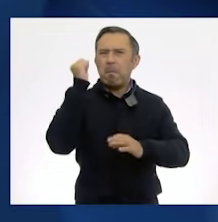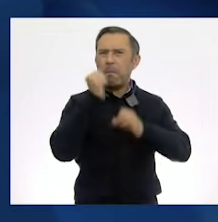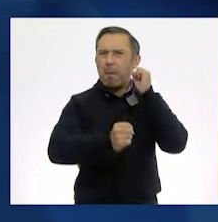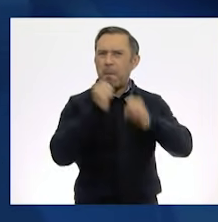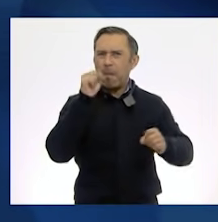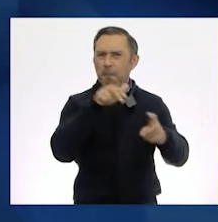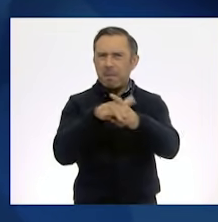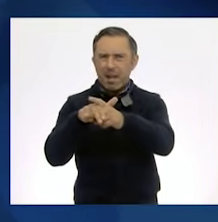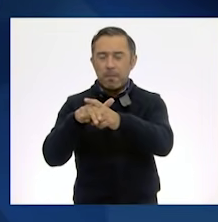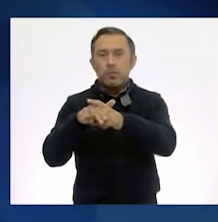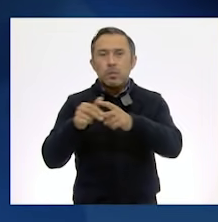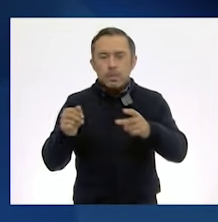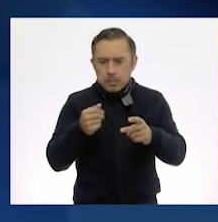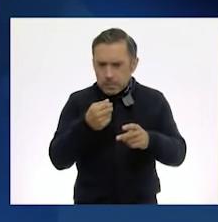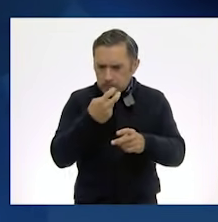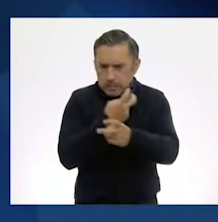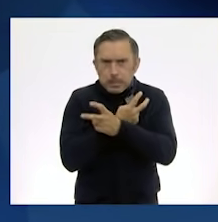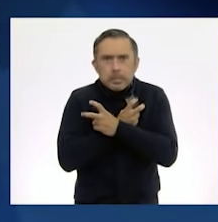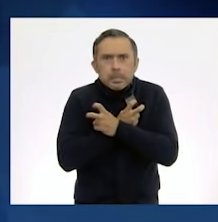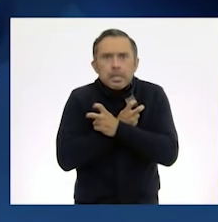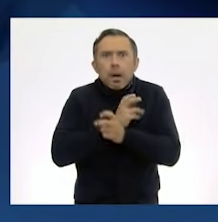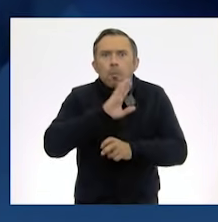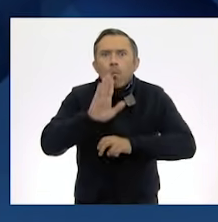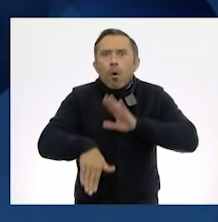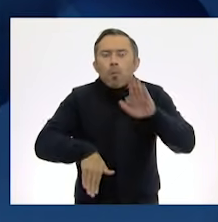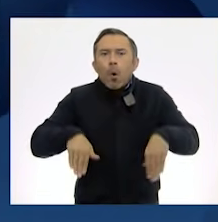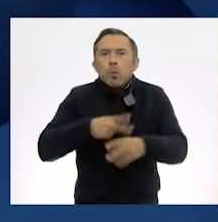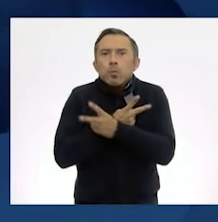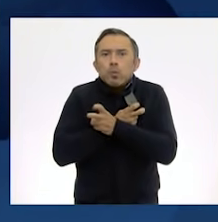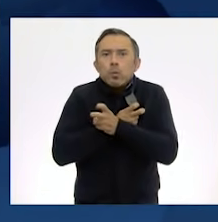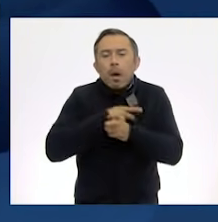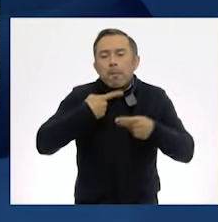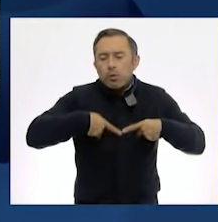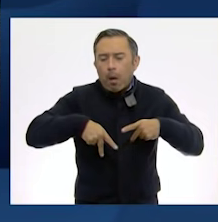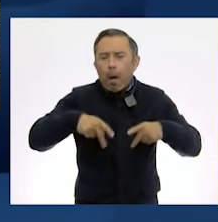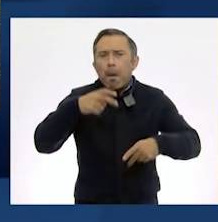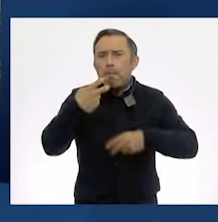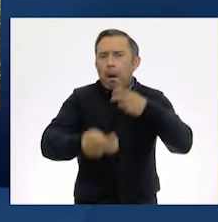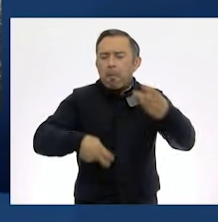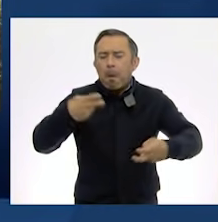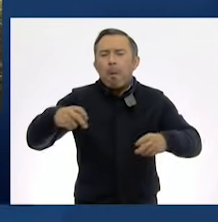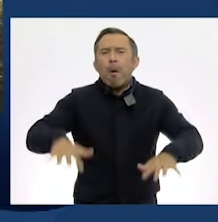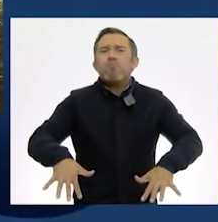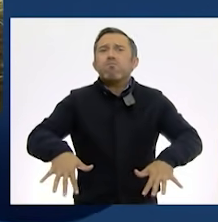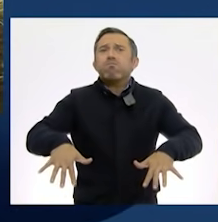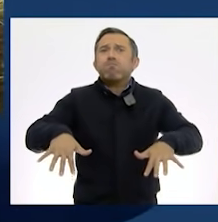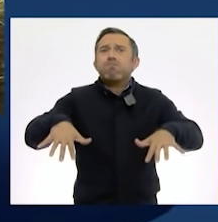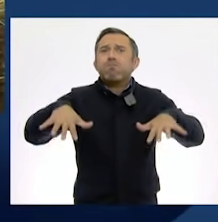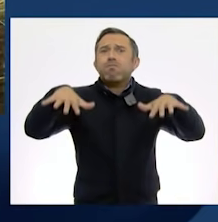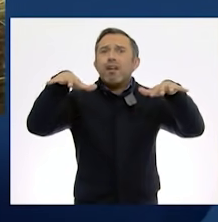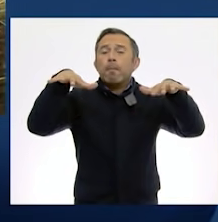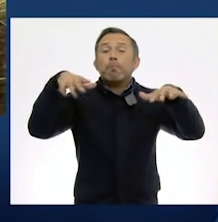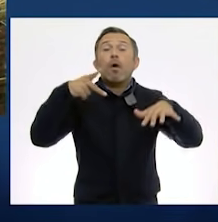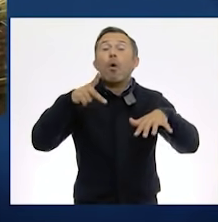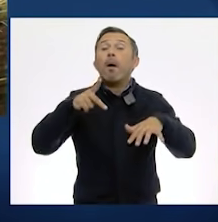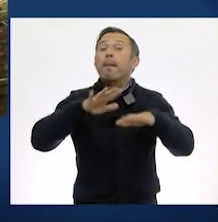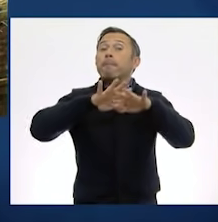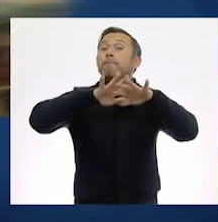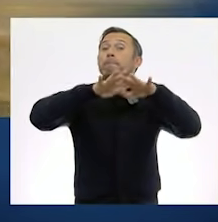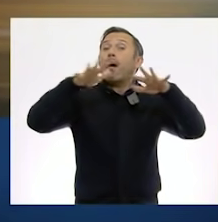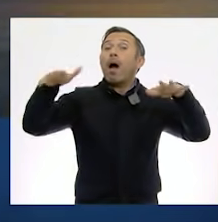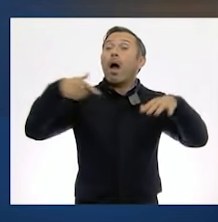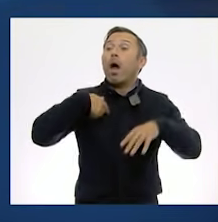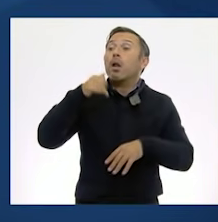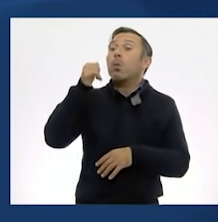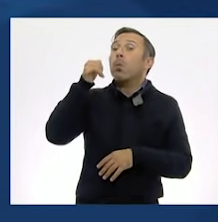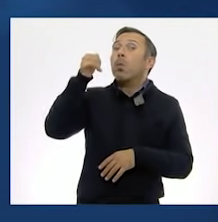las calaveras, las osamentas de los hombres asesinados por ellas. Mas desde el mar no se veía tan horrible